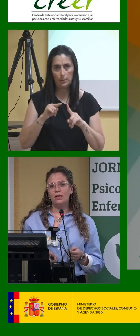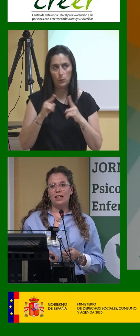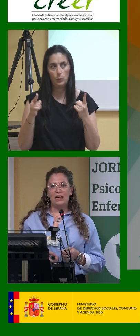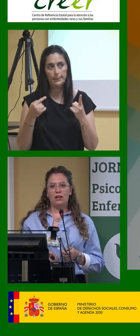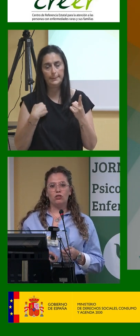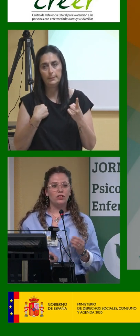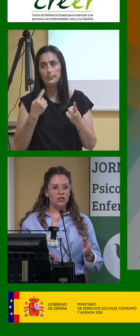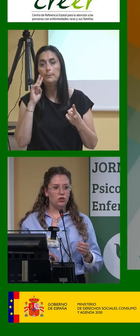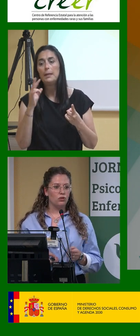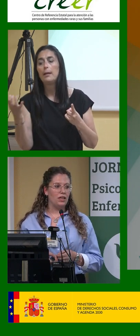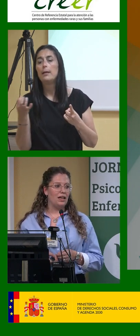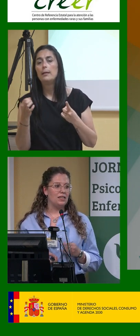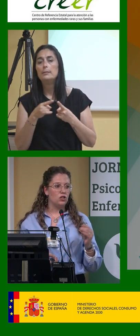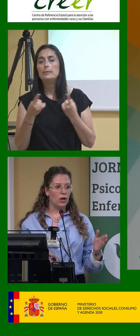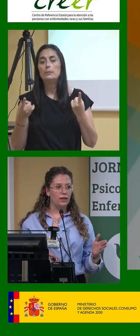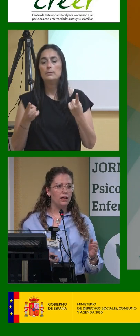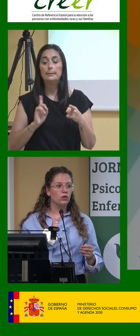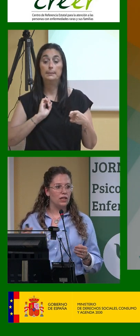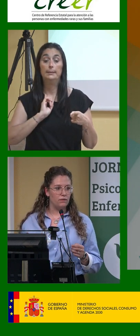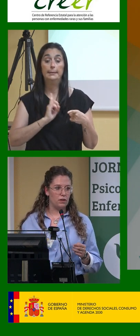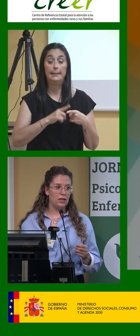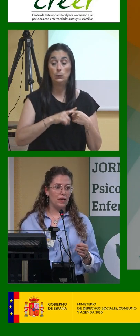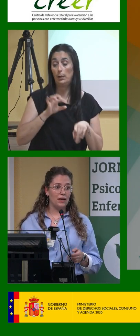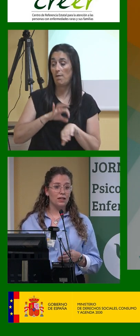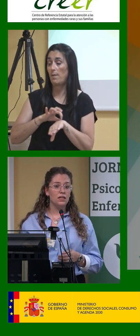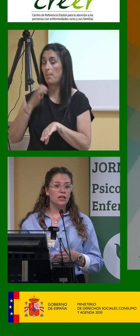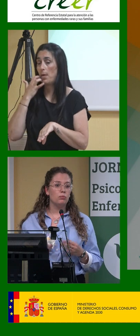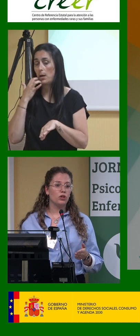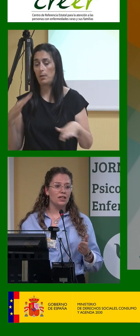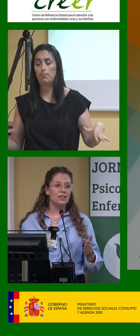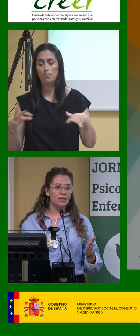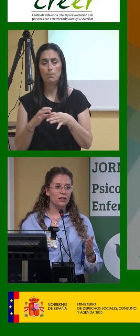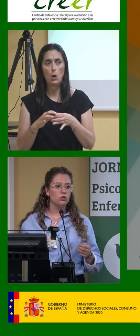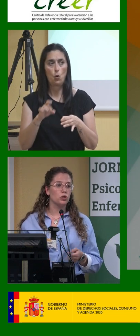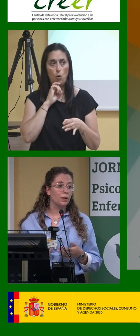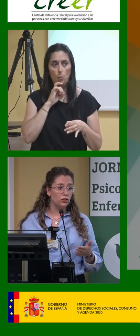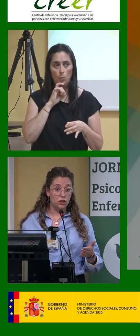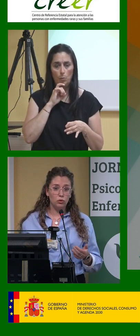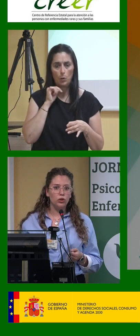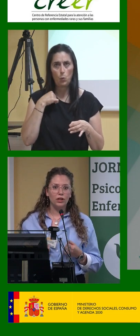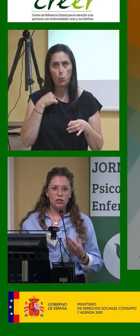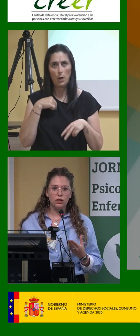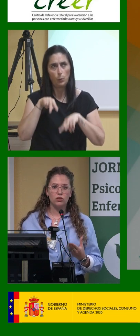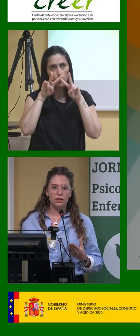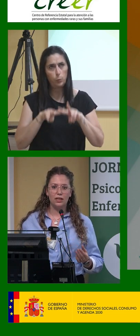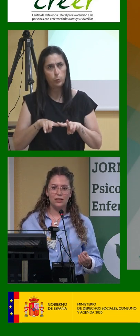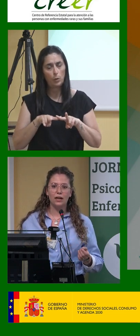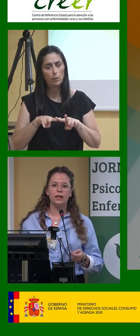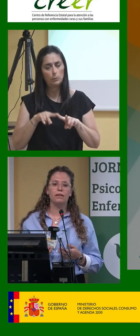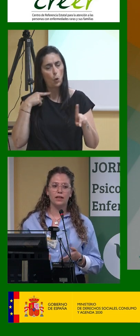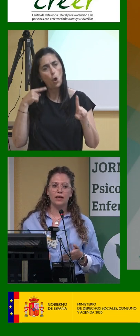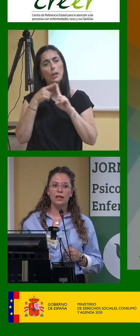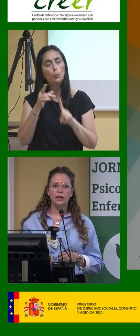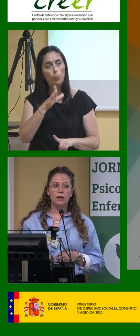colindan el contexto de la sexualidad con las enfermedades raras y por qué es este nuestro objeto de estudio, qué es lo que nos